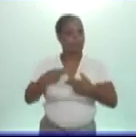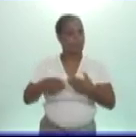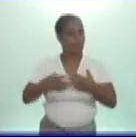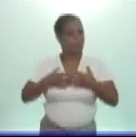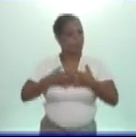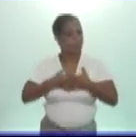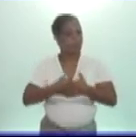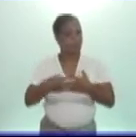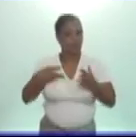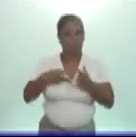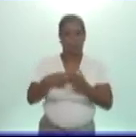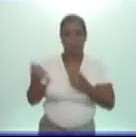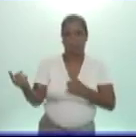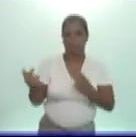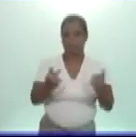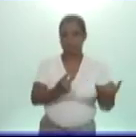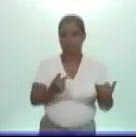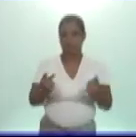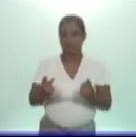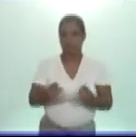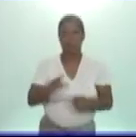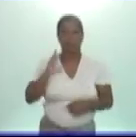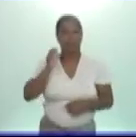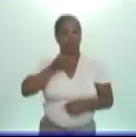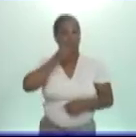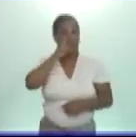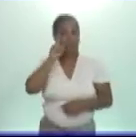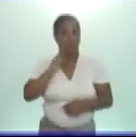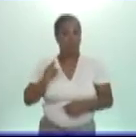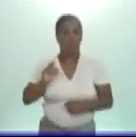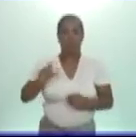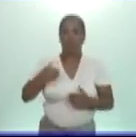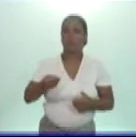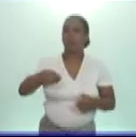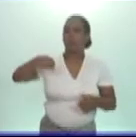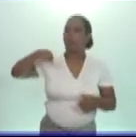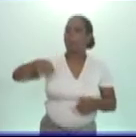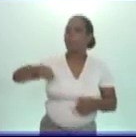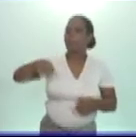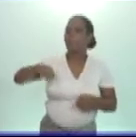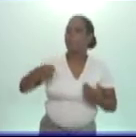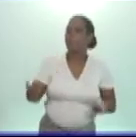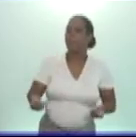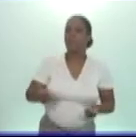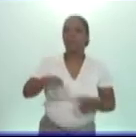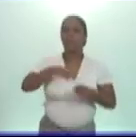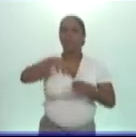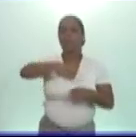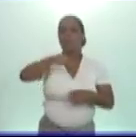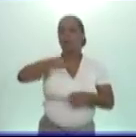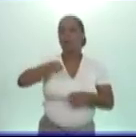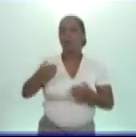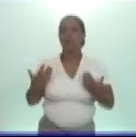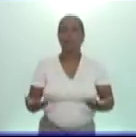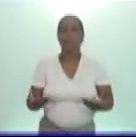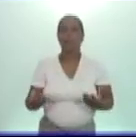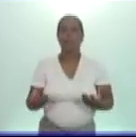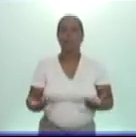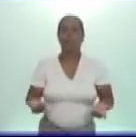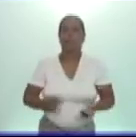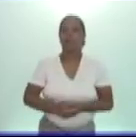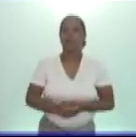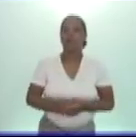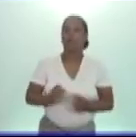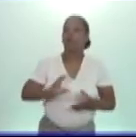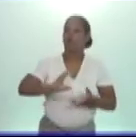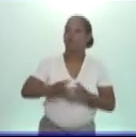analizar. Y lo que me piden es cuánto pesa la bolsa. La bolsa forma parte de